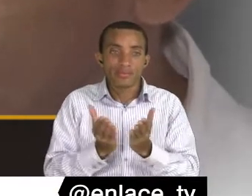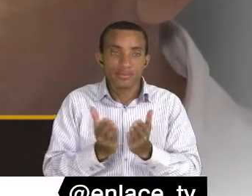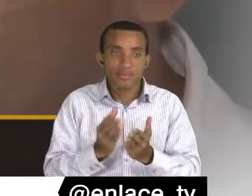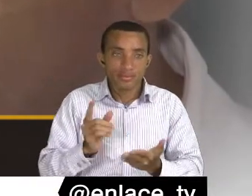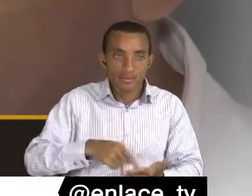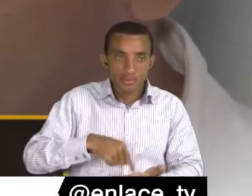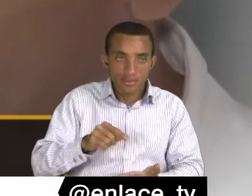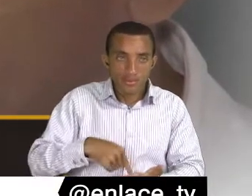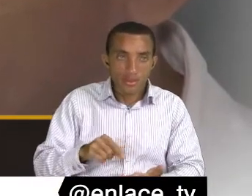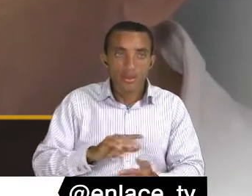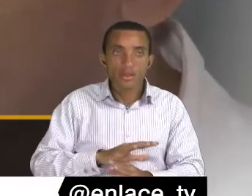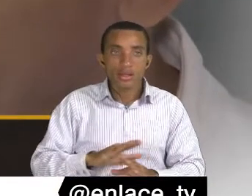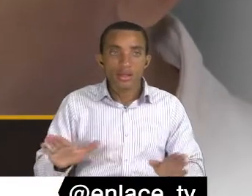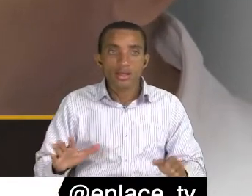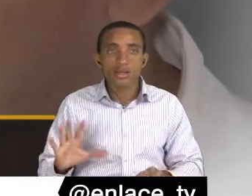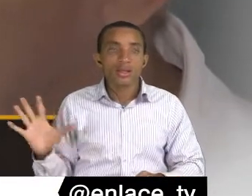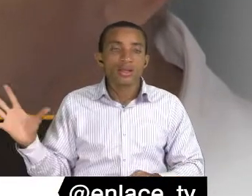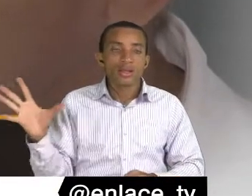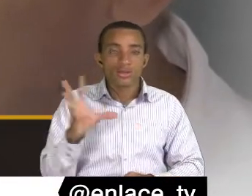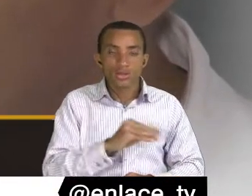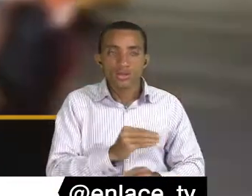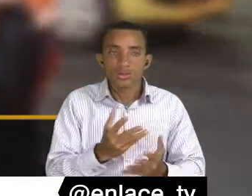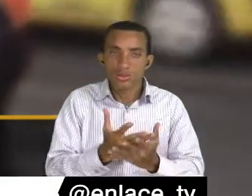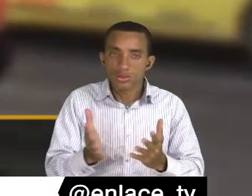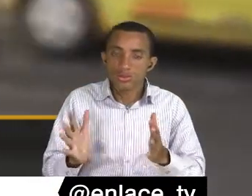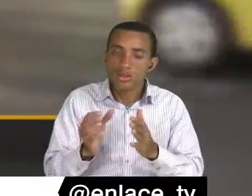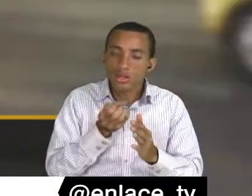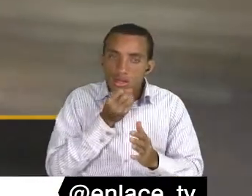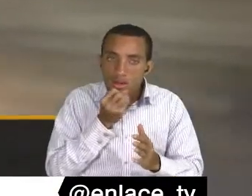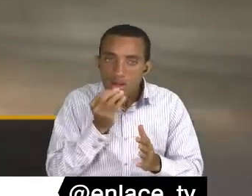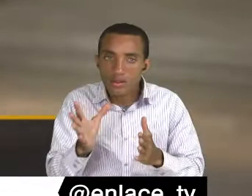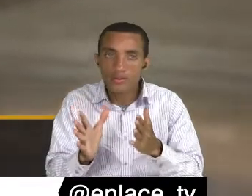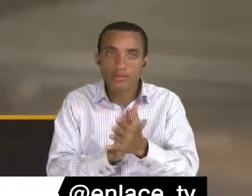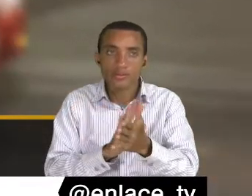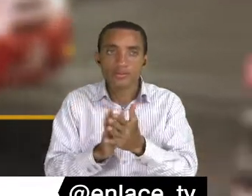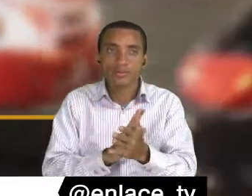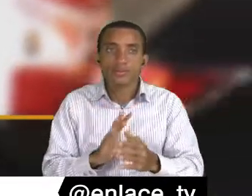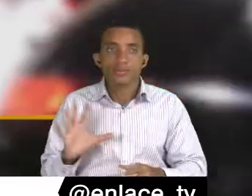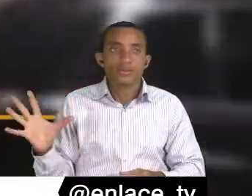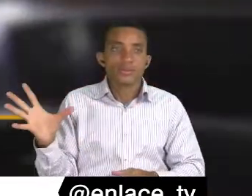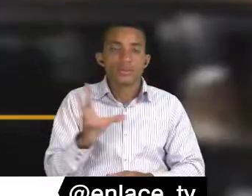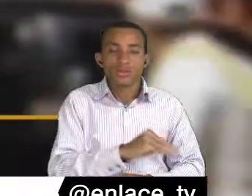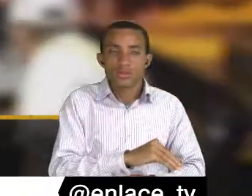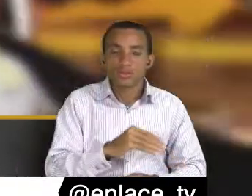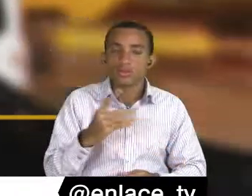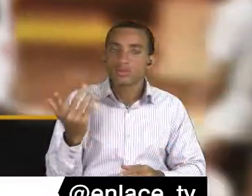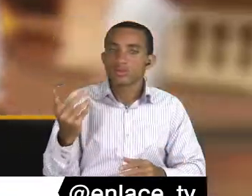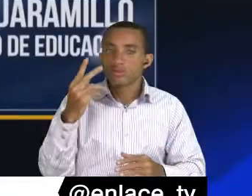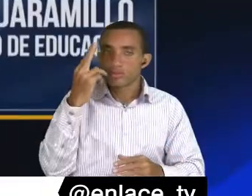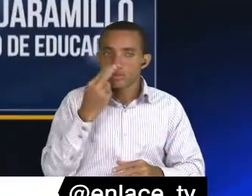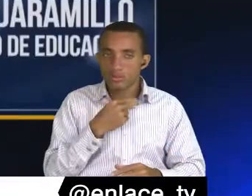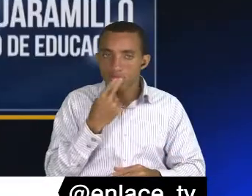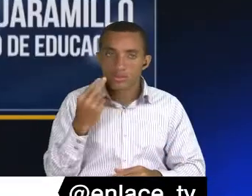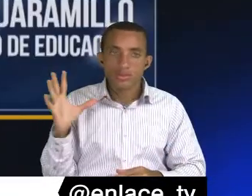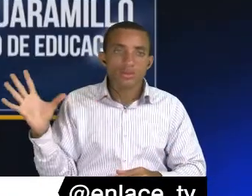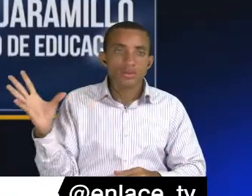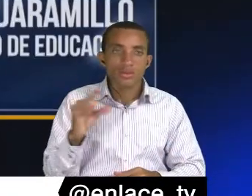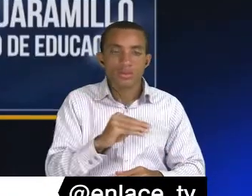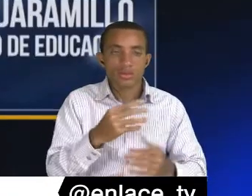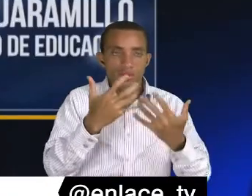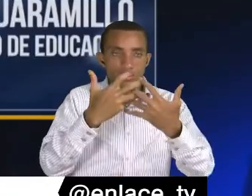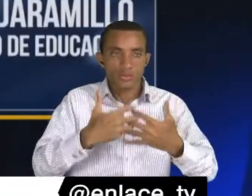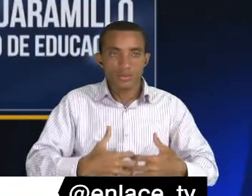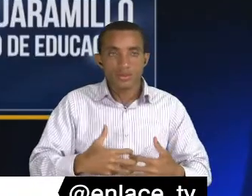su oficina recepcionan los casos puntuales que la comunidad denuncia y retroalimentan los compromisos con las empresas transportadoras. Nosotros